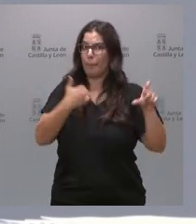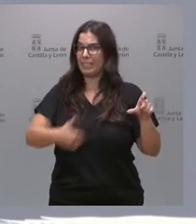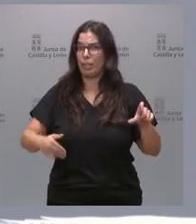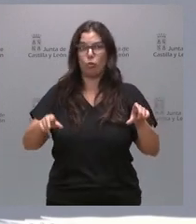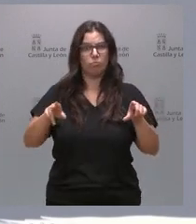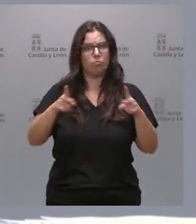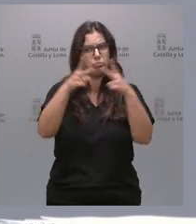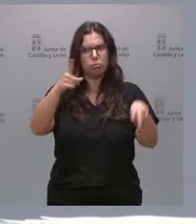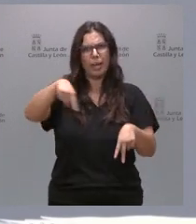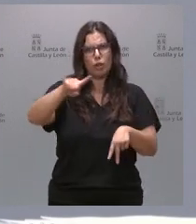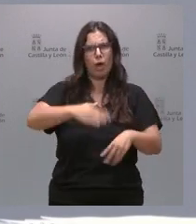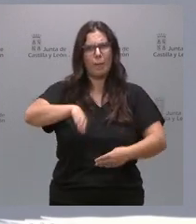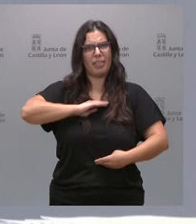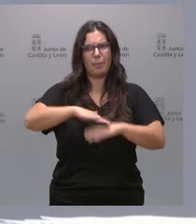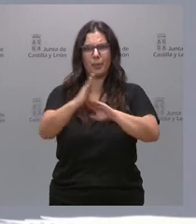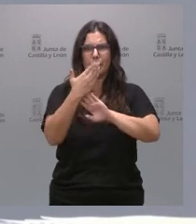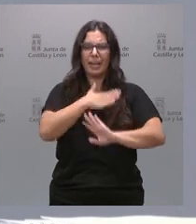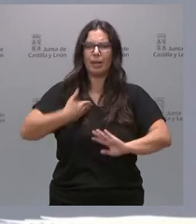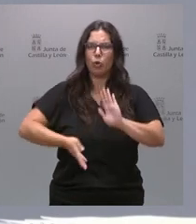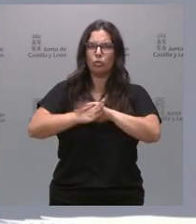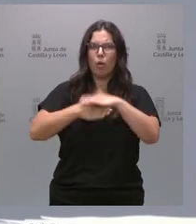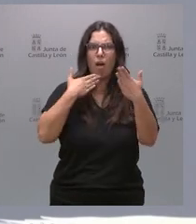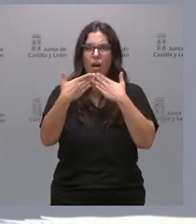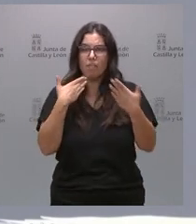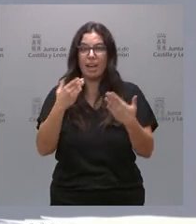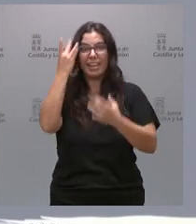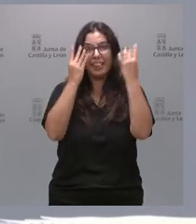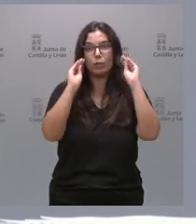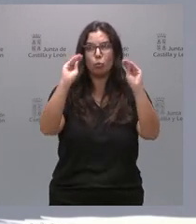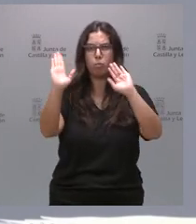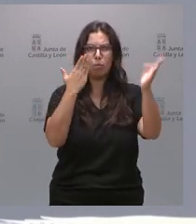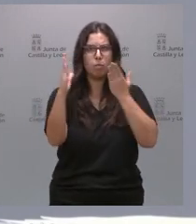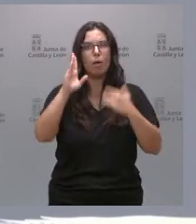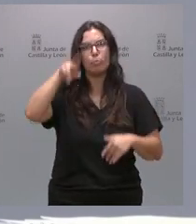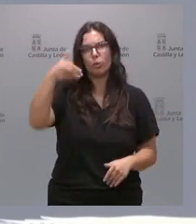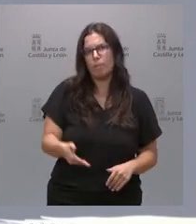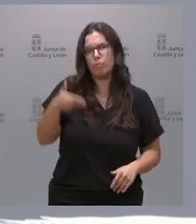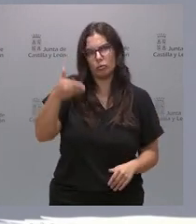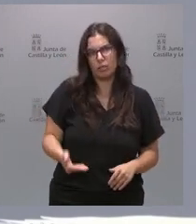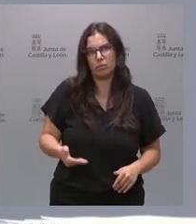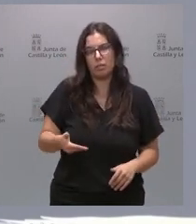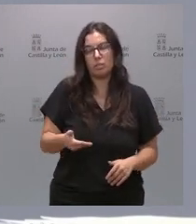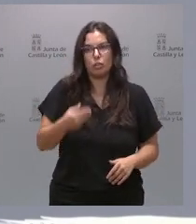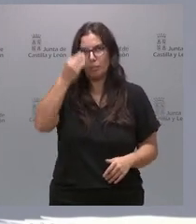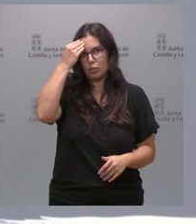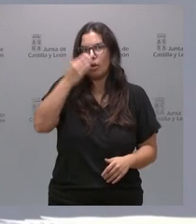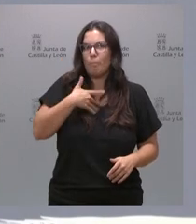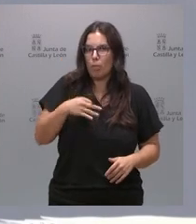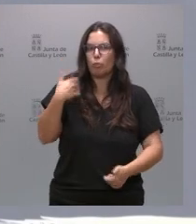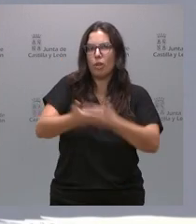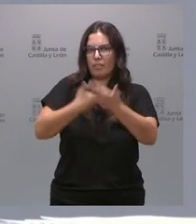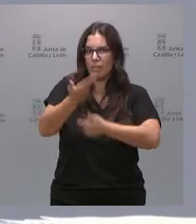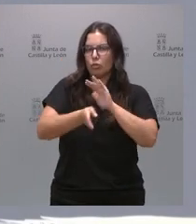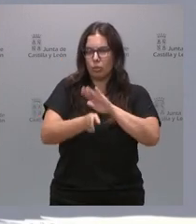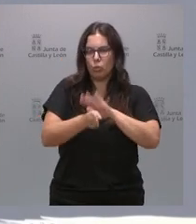queremos seguir dialogando con ellos y hablando con ellos sus aportaciones son muy relevantes e importantes y yo creo que estamos en condiciones de seguir avanzando